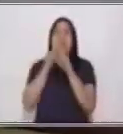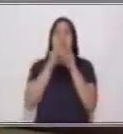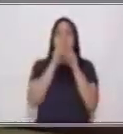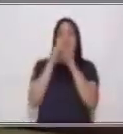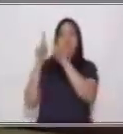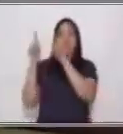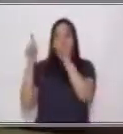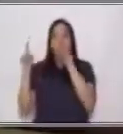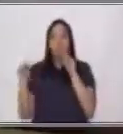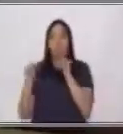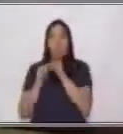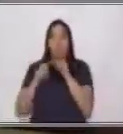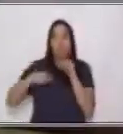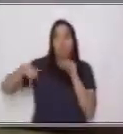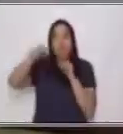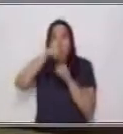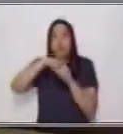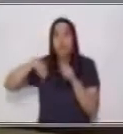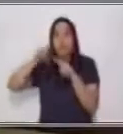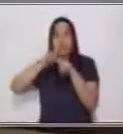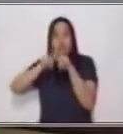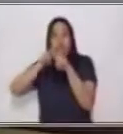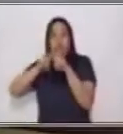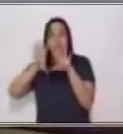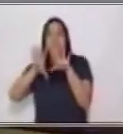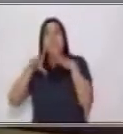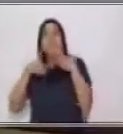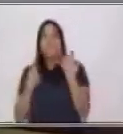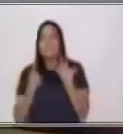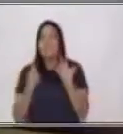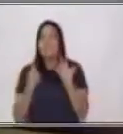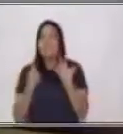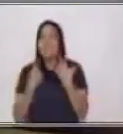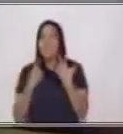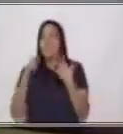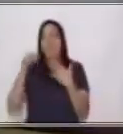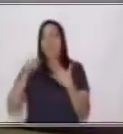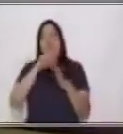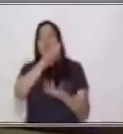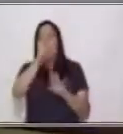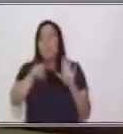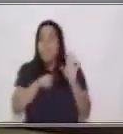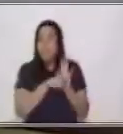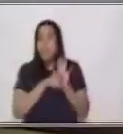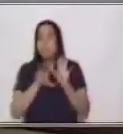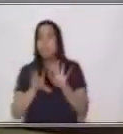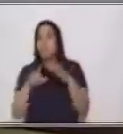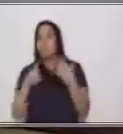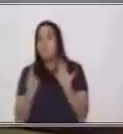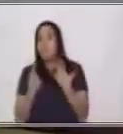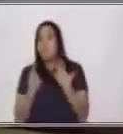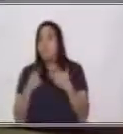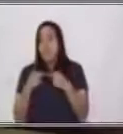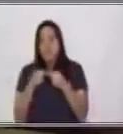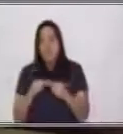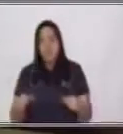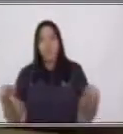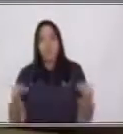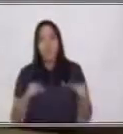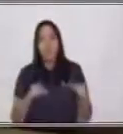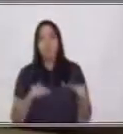hago? Divido todo el renglón dentro de 16. Aquí voy a dividir todo el renglón dentro